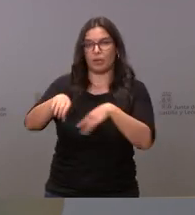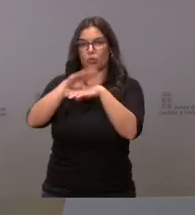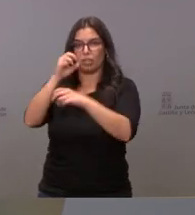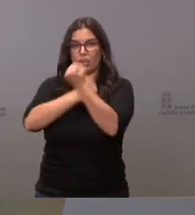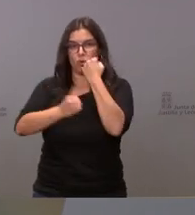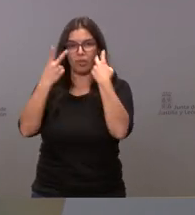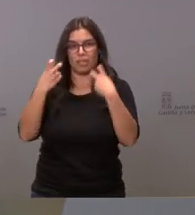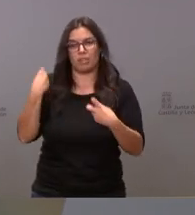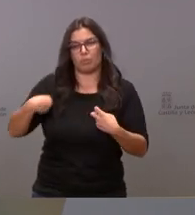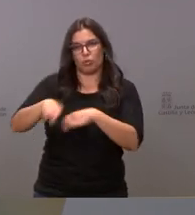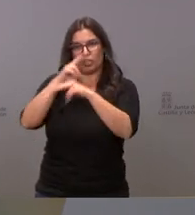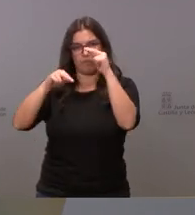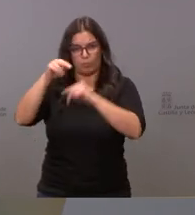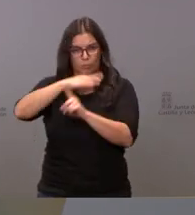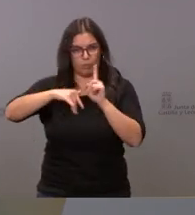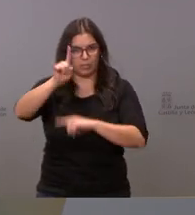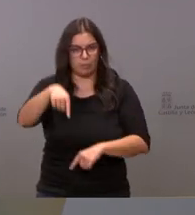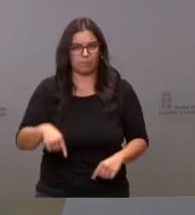Hacienda y la propia Consejería de Fomento y Medio Ambiente